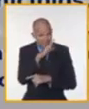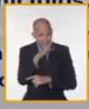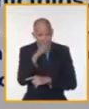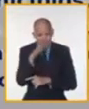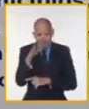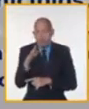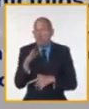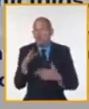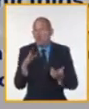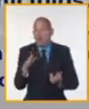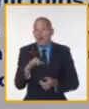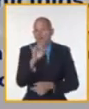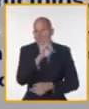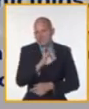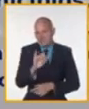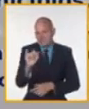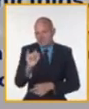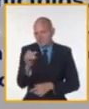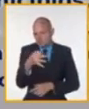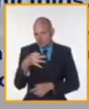344 consejos populares,